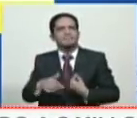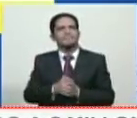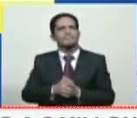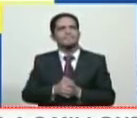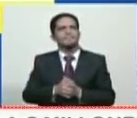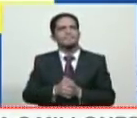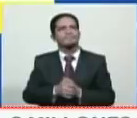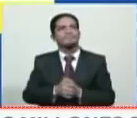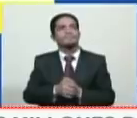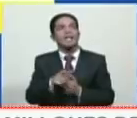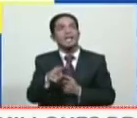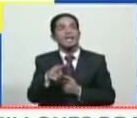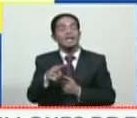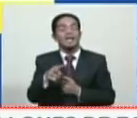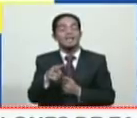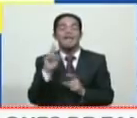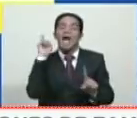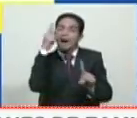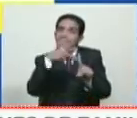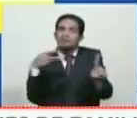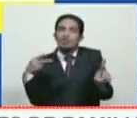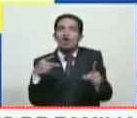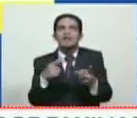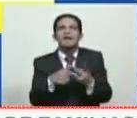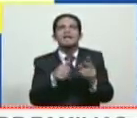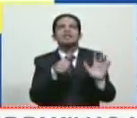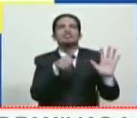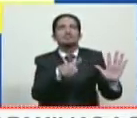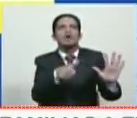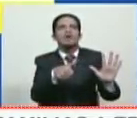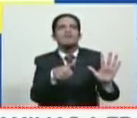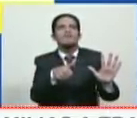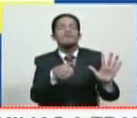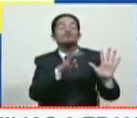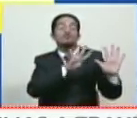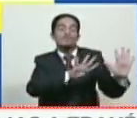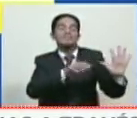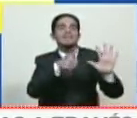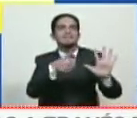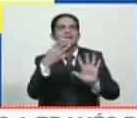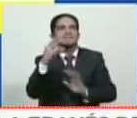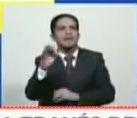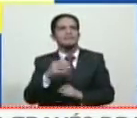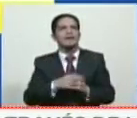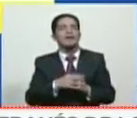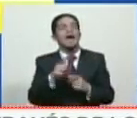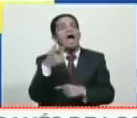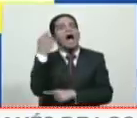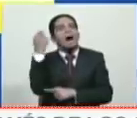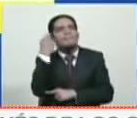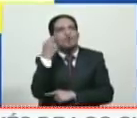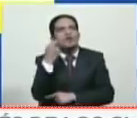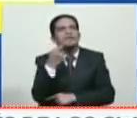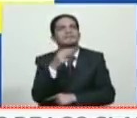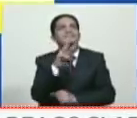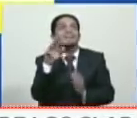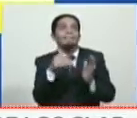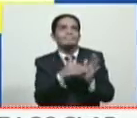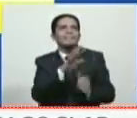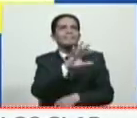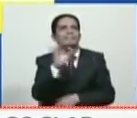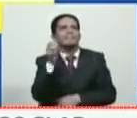vías fluviales, 960 personas. Por Apure, 3.500 personas. Por Táchira, 70.000